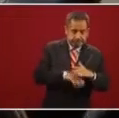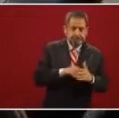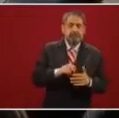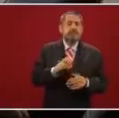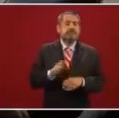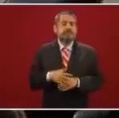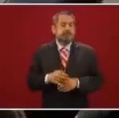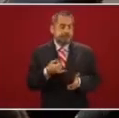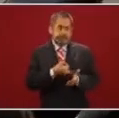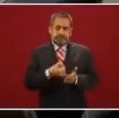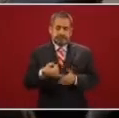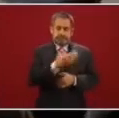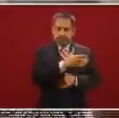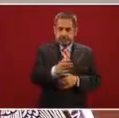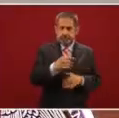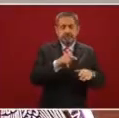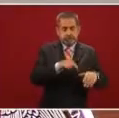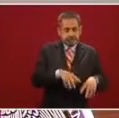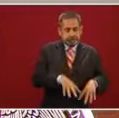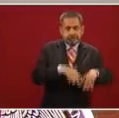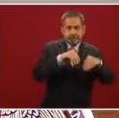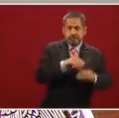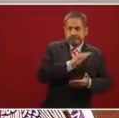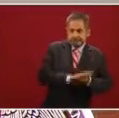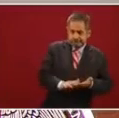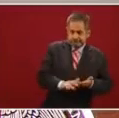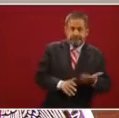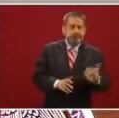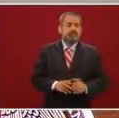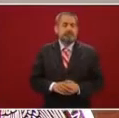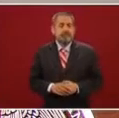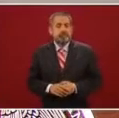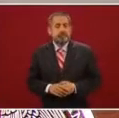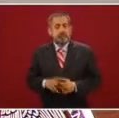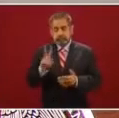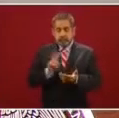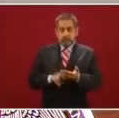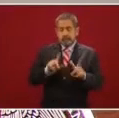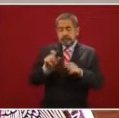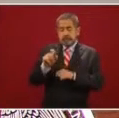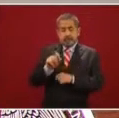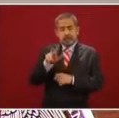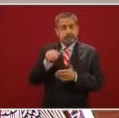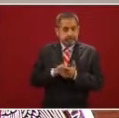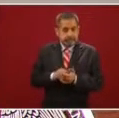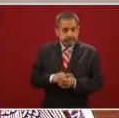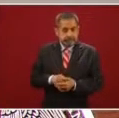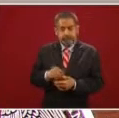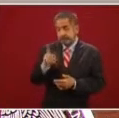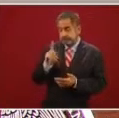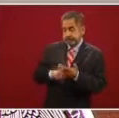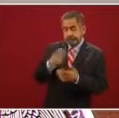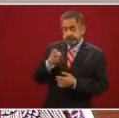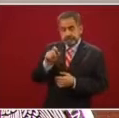agricultura. De esta agua que se tiene, de los 2.728,